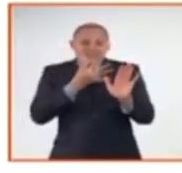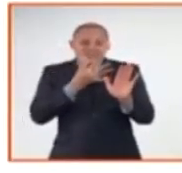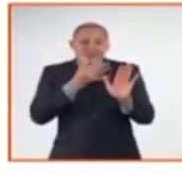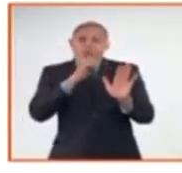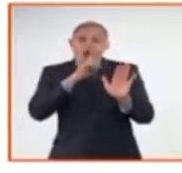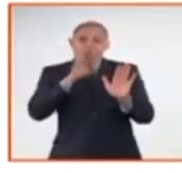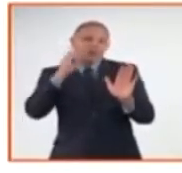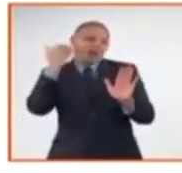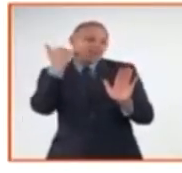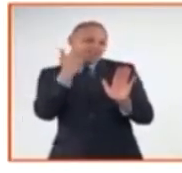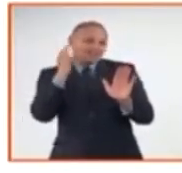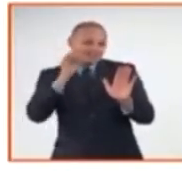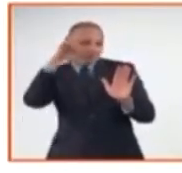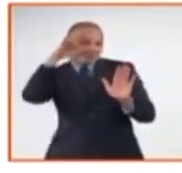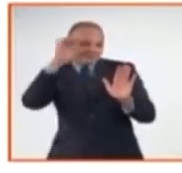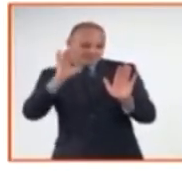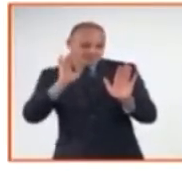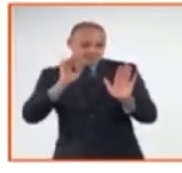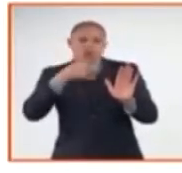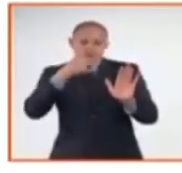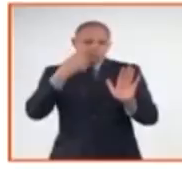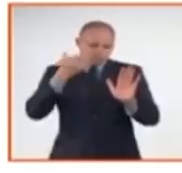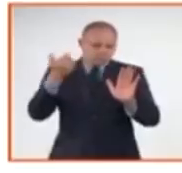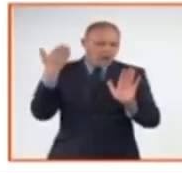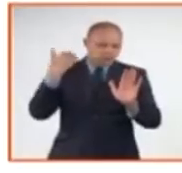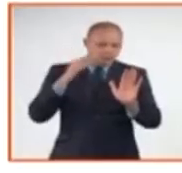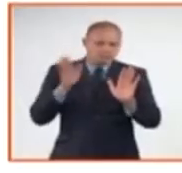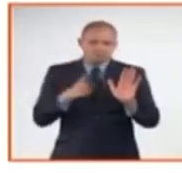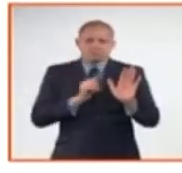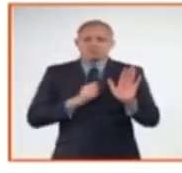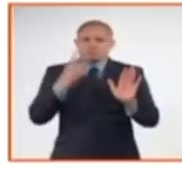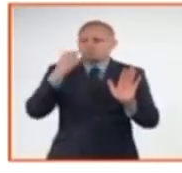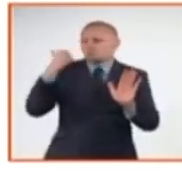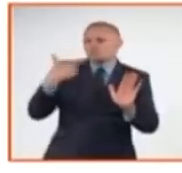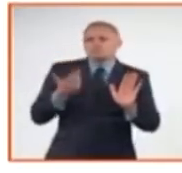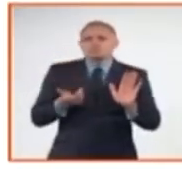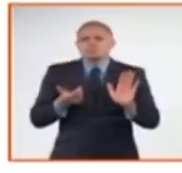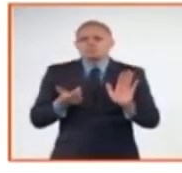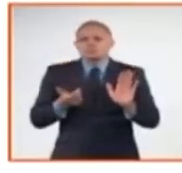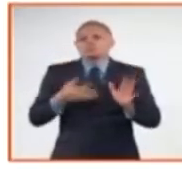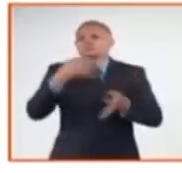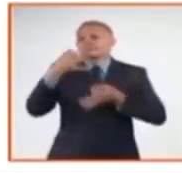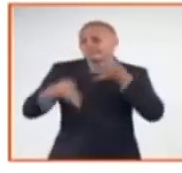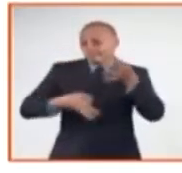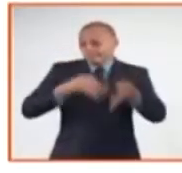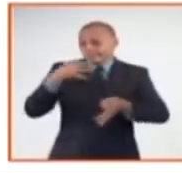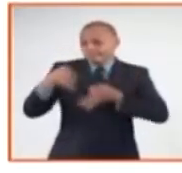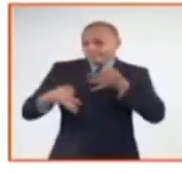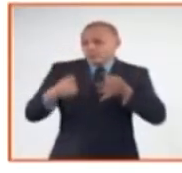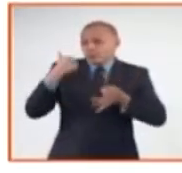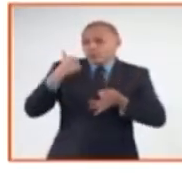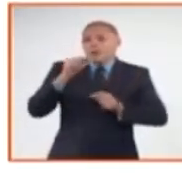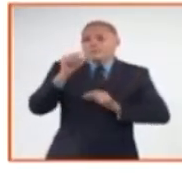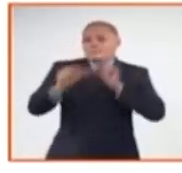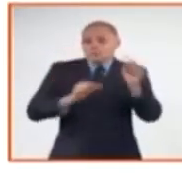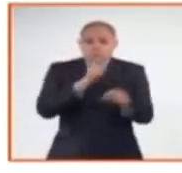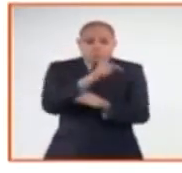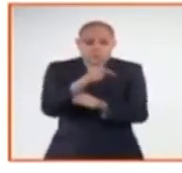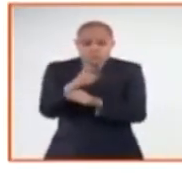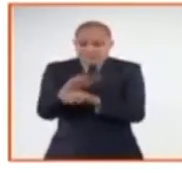individuos vacunados con andar y cuando digo vacunados repasó el concepto de que estamos hablando de individuos que tienen